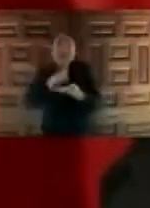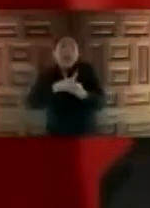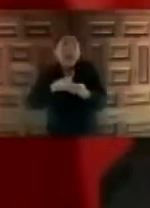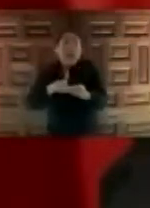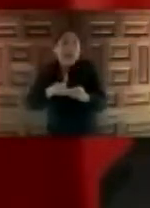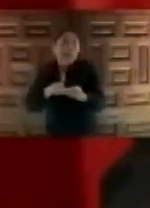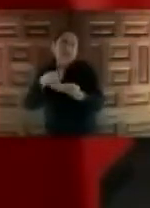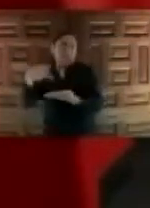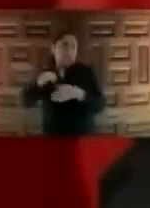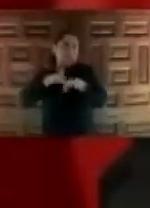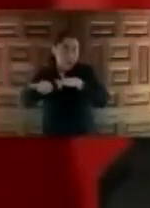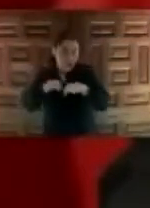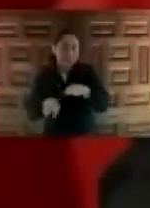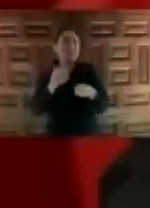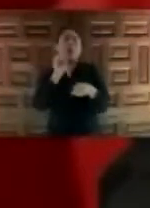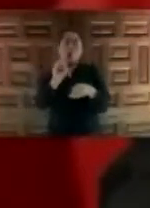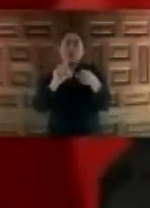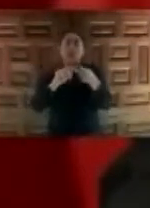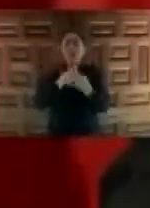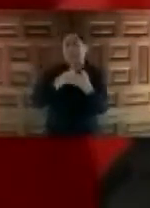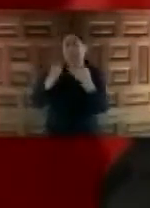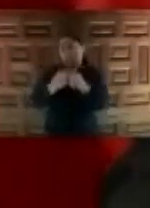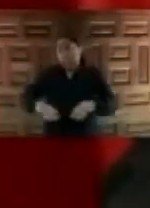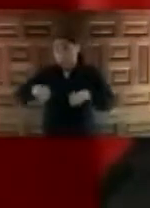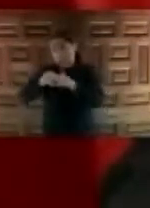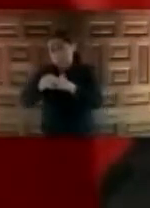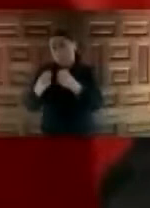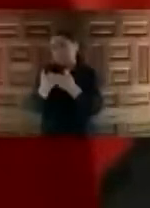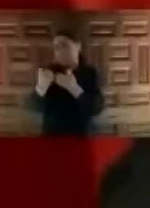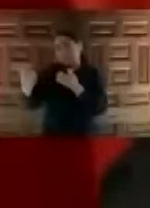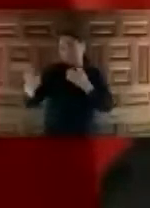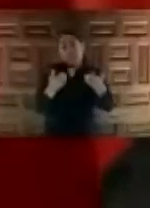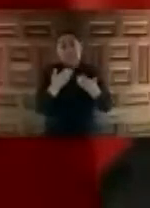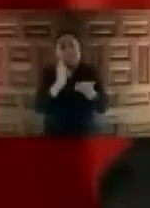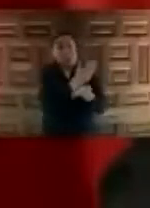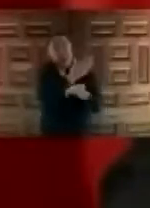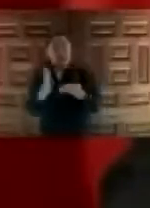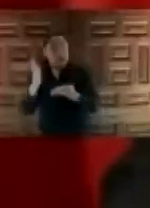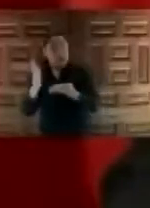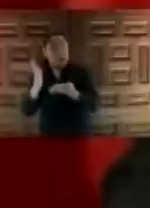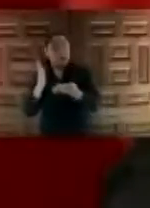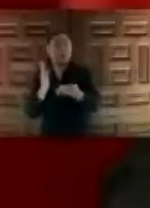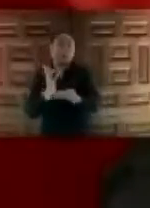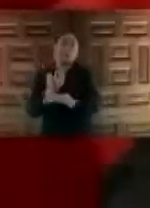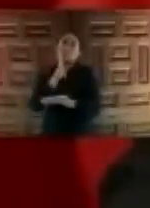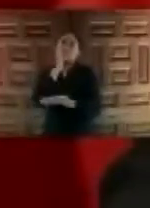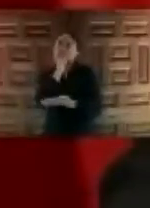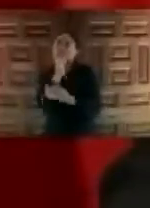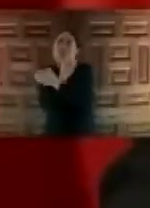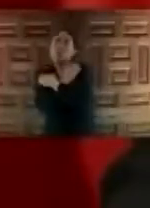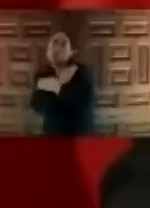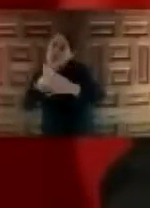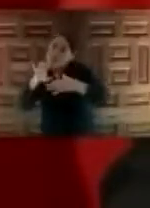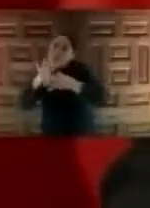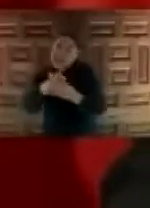al trabajo, por ejemplo, o el derecho a la seguridad social, no puede estar separado del derecho a la educación. Y esta ley lo permite. Nos lleva hacia allá,